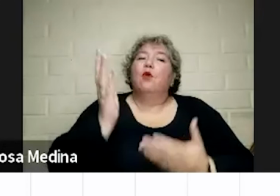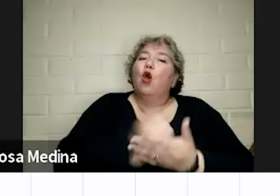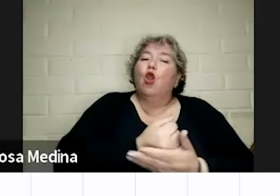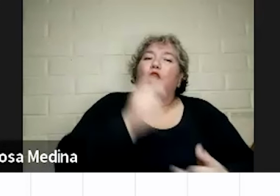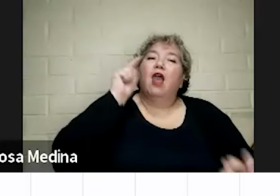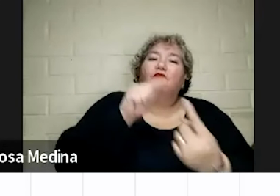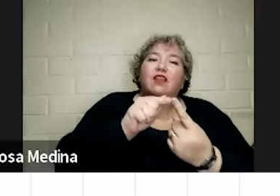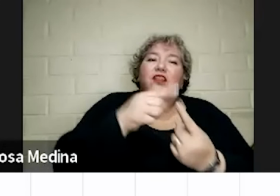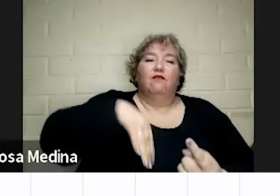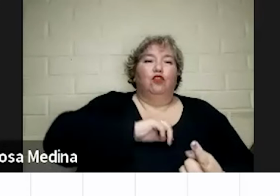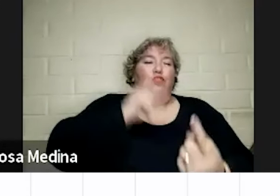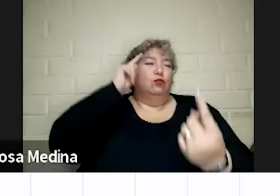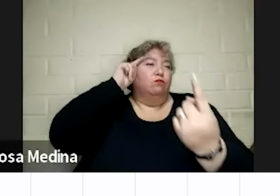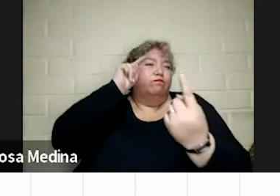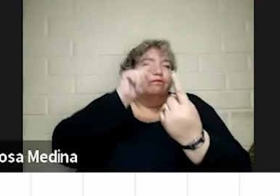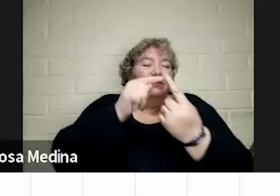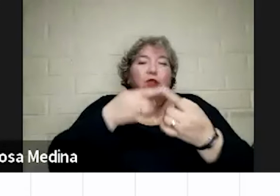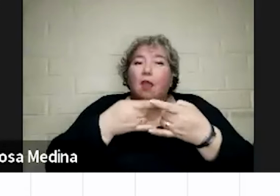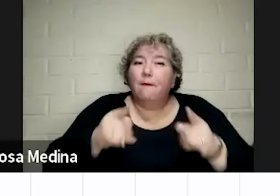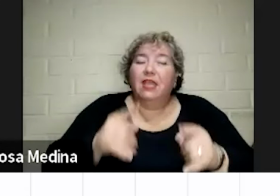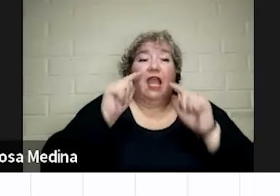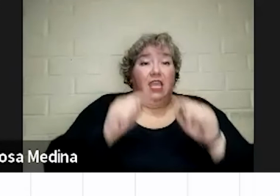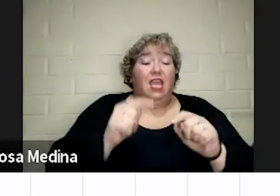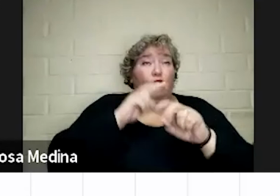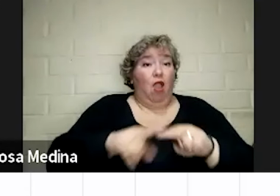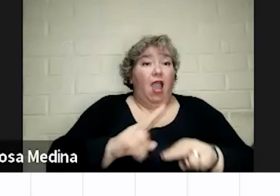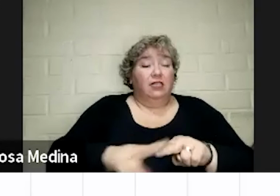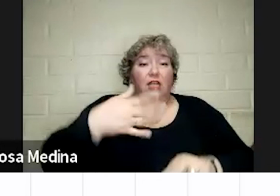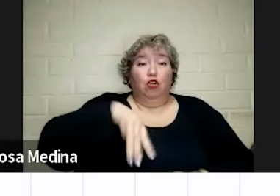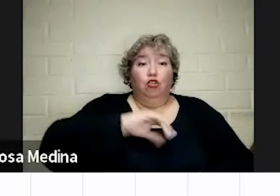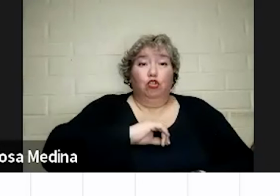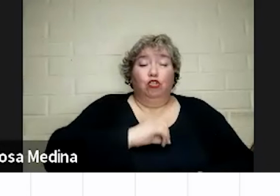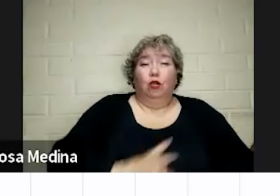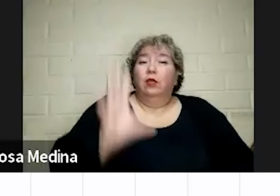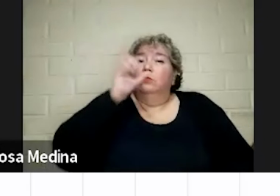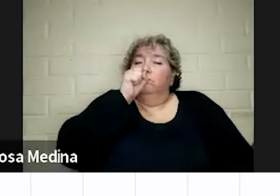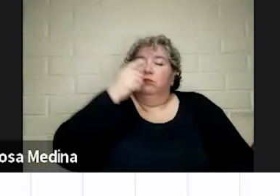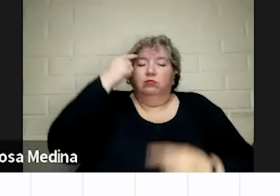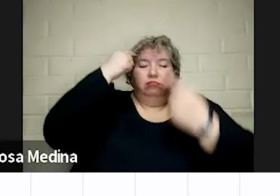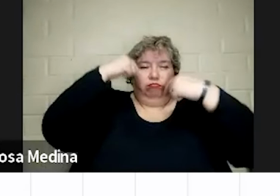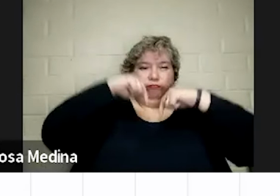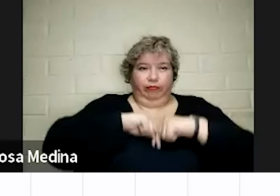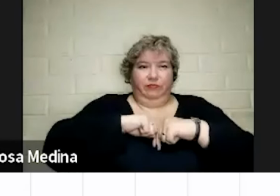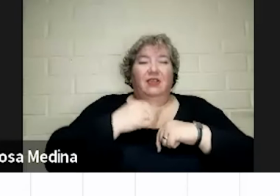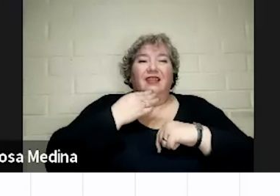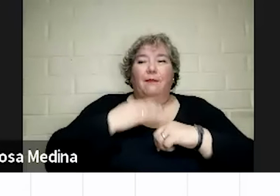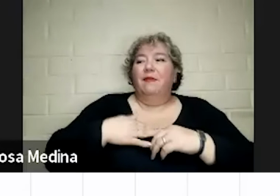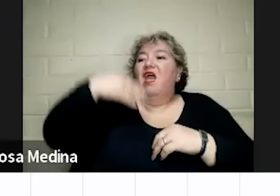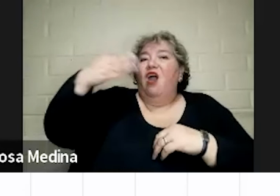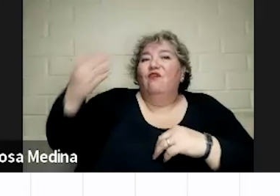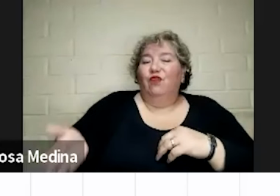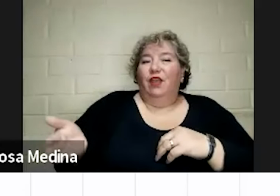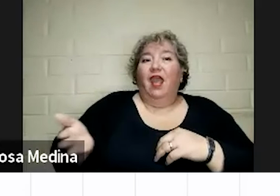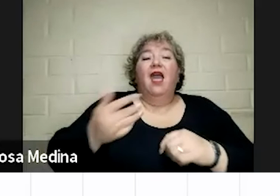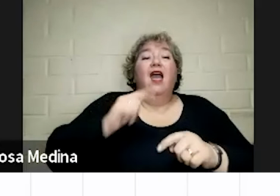enfocamos en una meta. Y para poder hacer esto tenemos que inhibir tanto predisposiciones internas como estímulos externos. Las